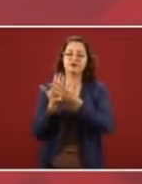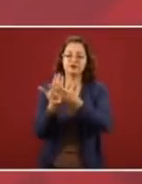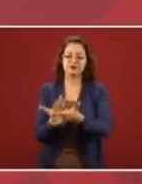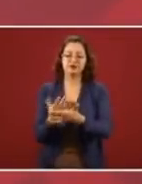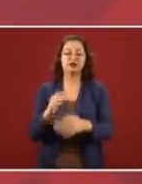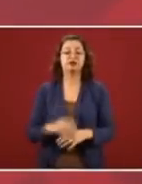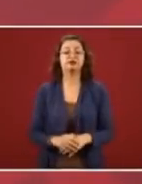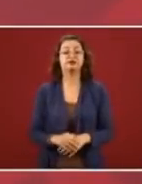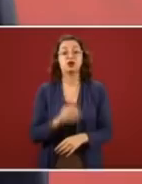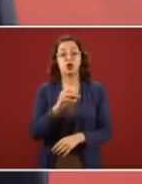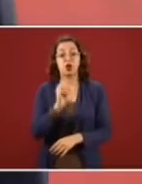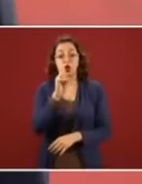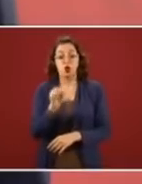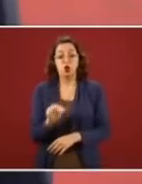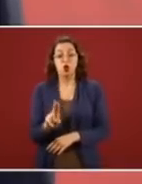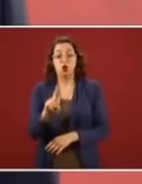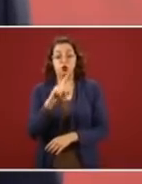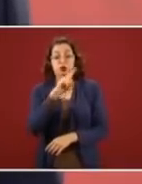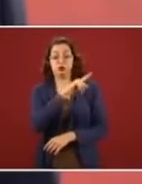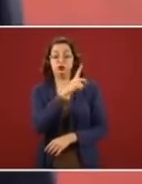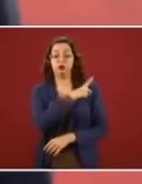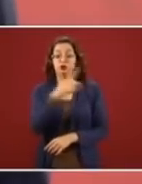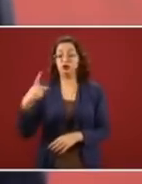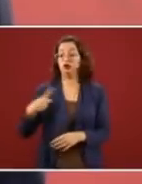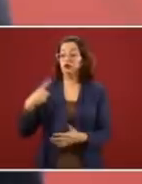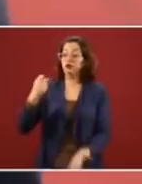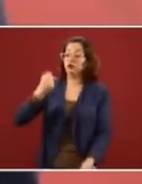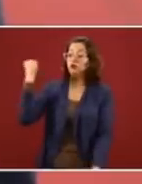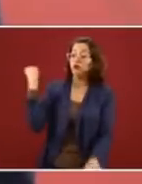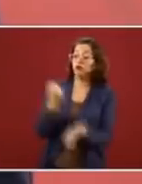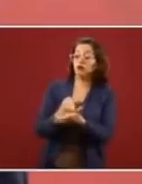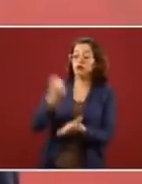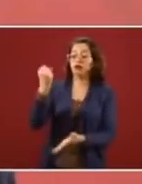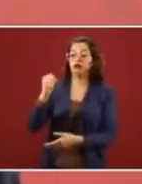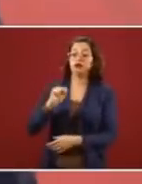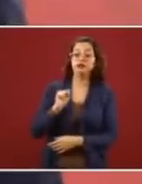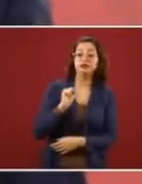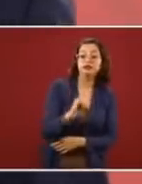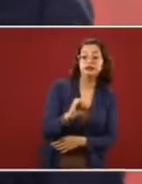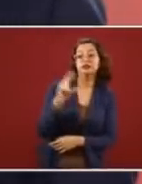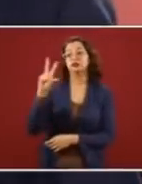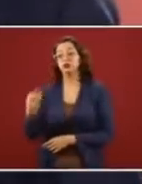ONU que autorizarlo y